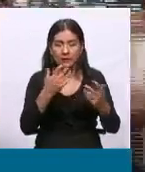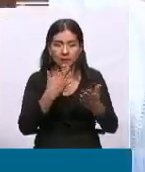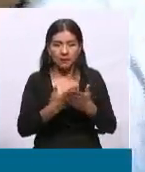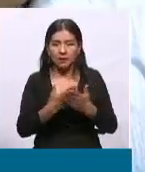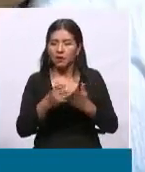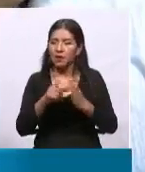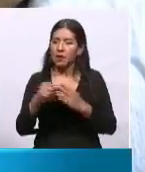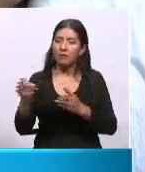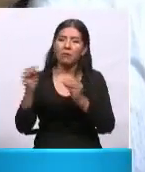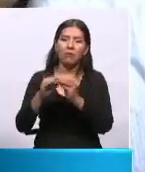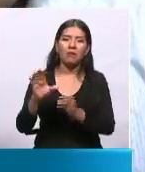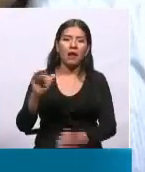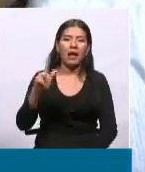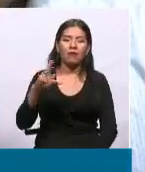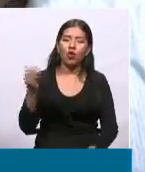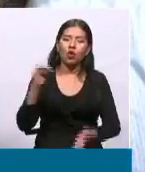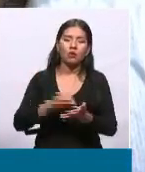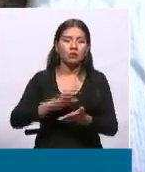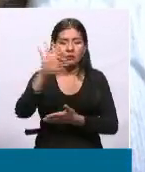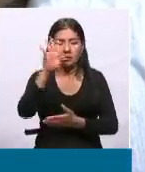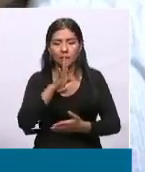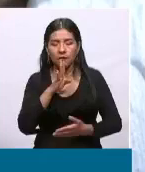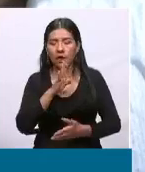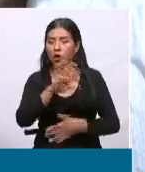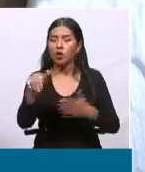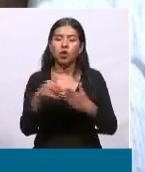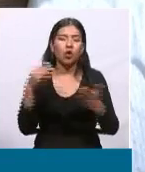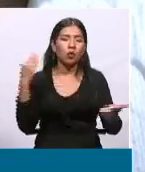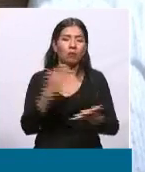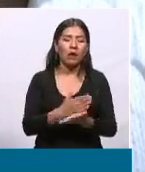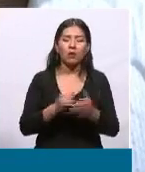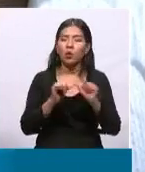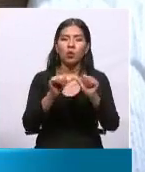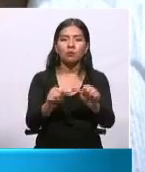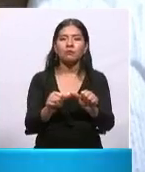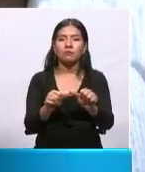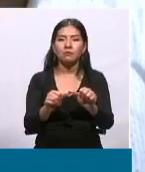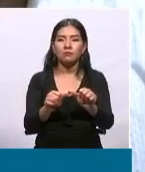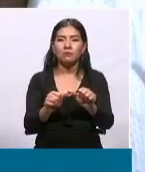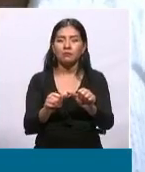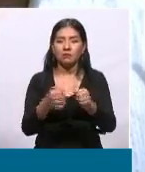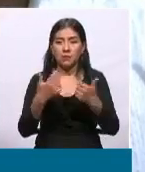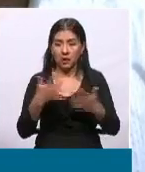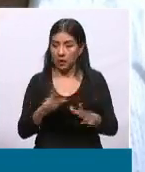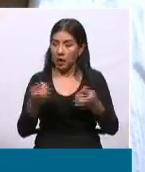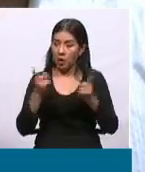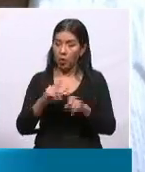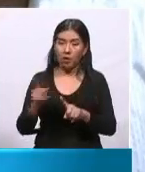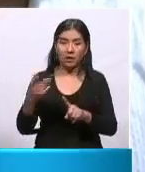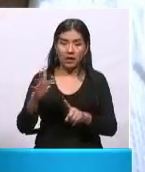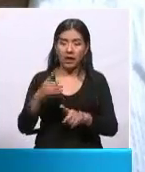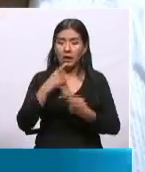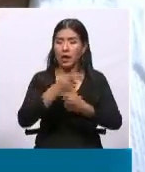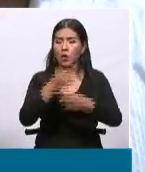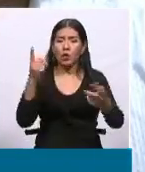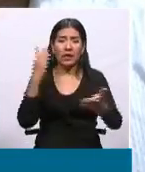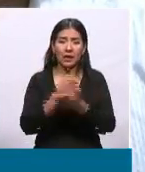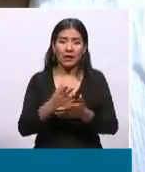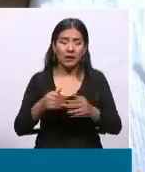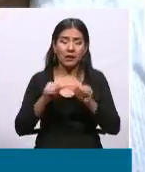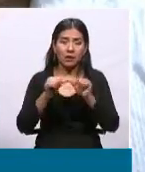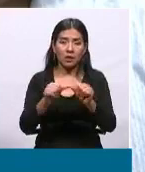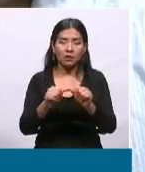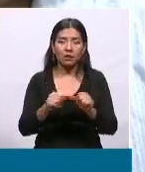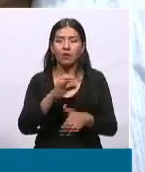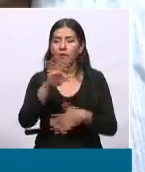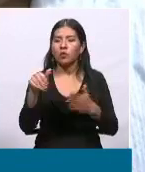continúa. Y inmediatamente Rómulo Calvo hace ese anuncio, viene el